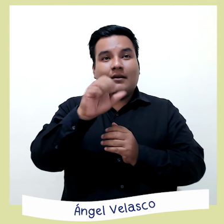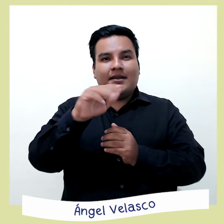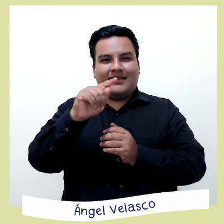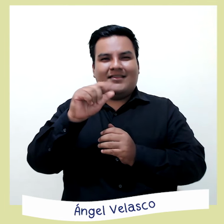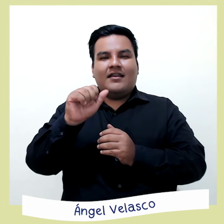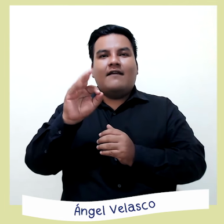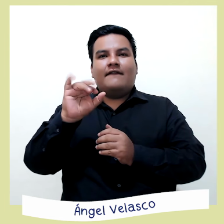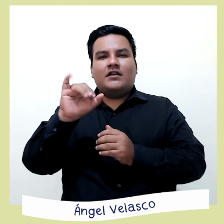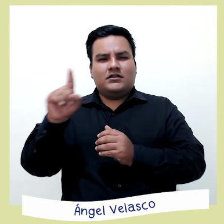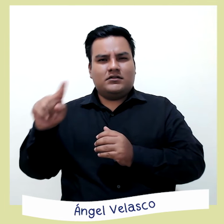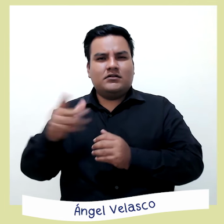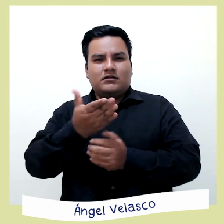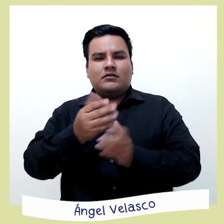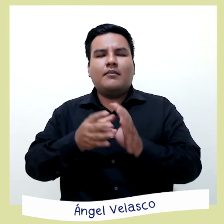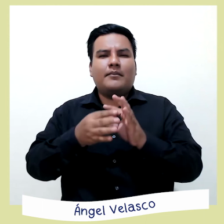no,